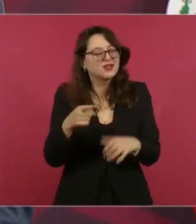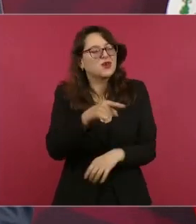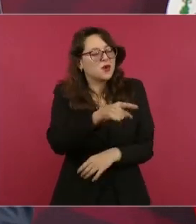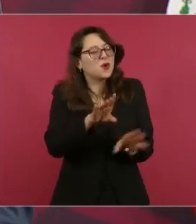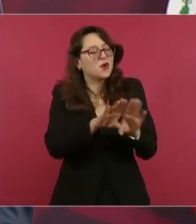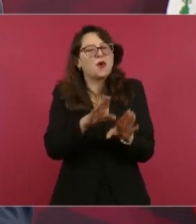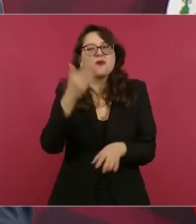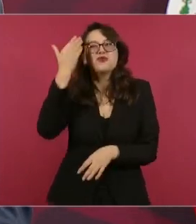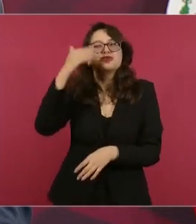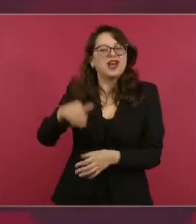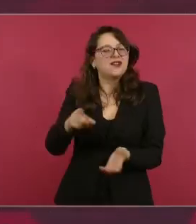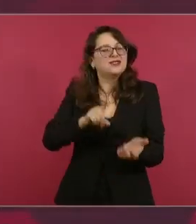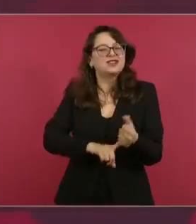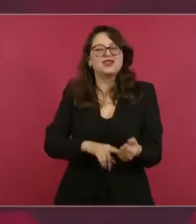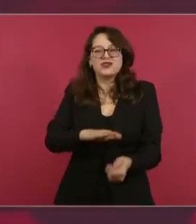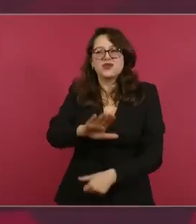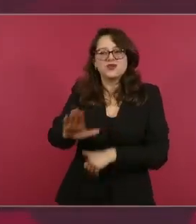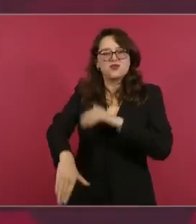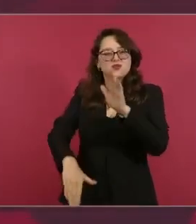Seguro Social,